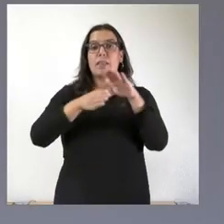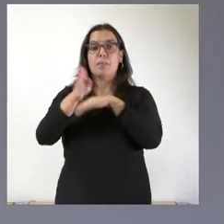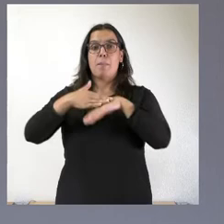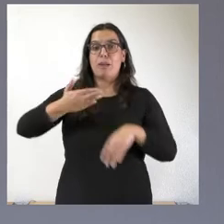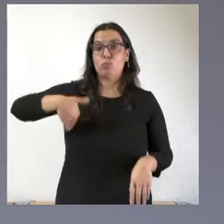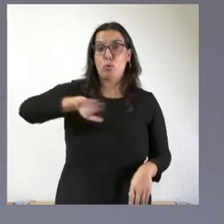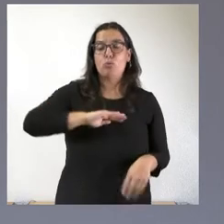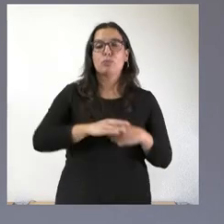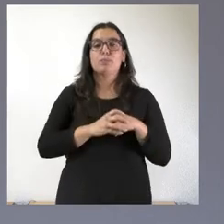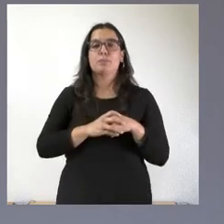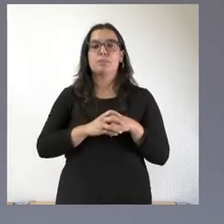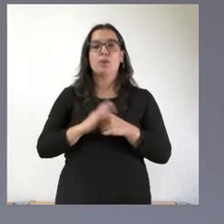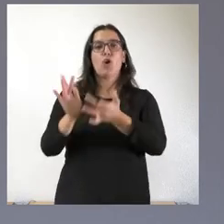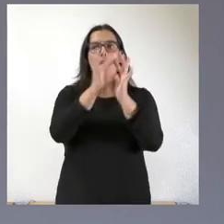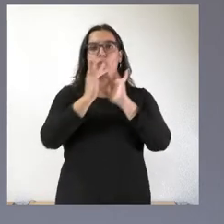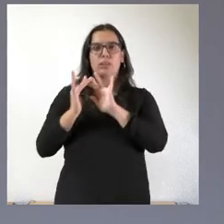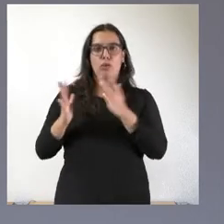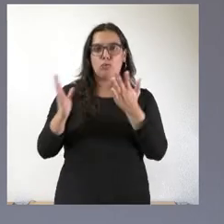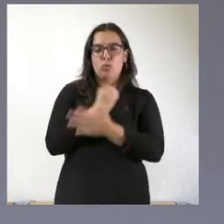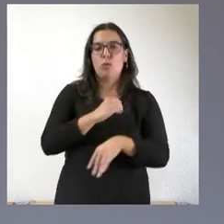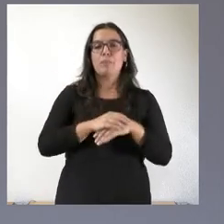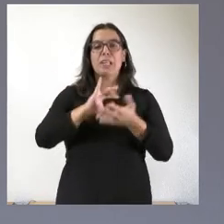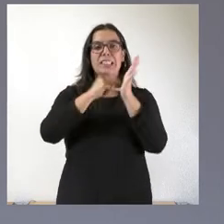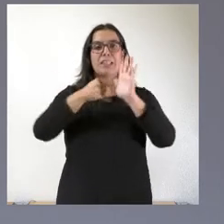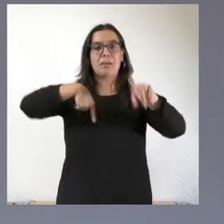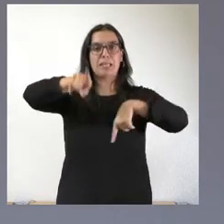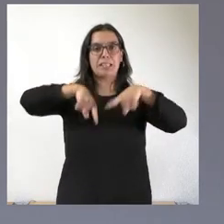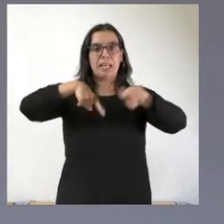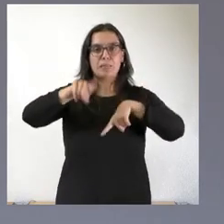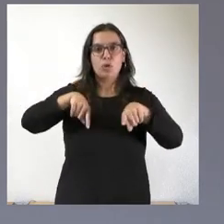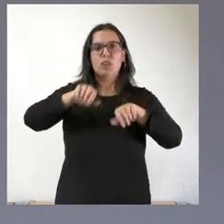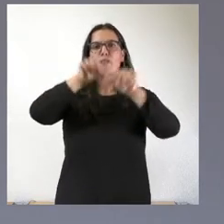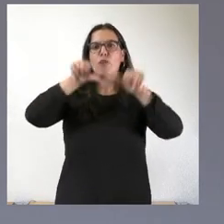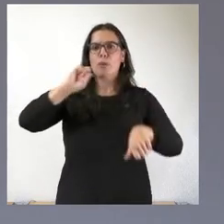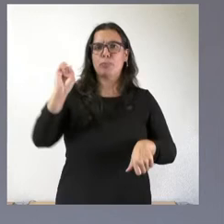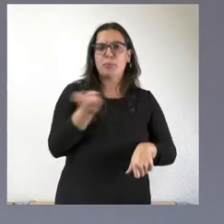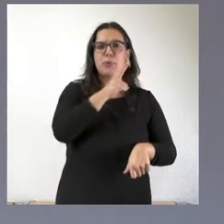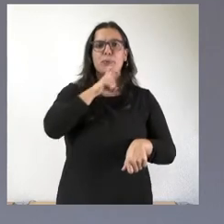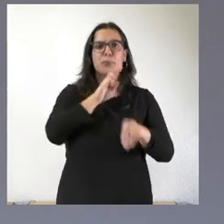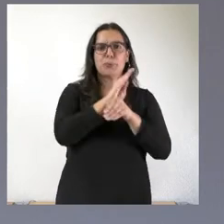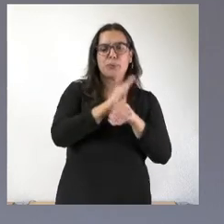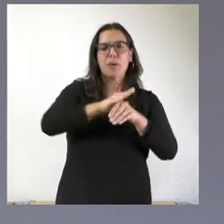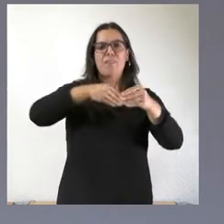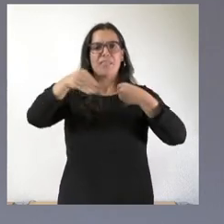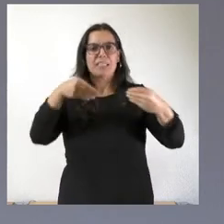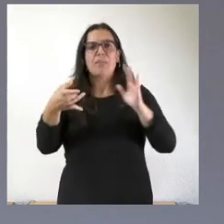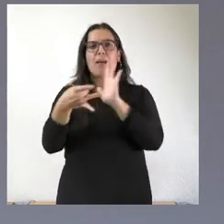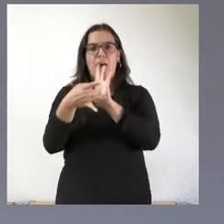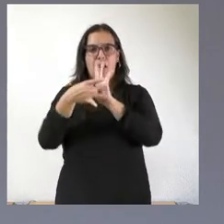universal, interconexionado, con un sistema de transportes intermodal, sostenible, flexible, de calidad.